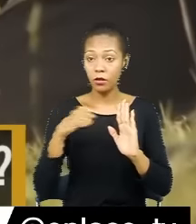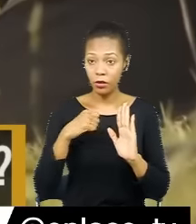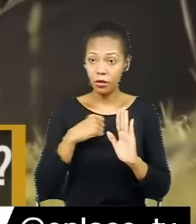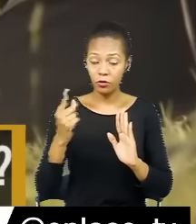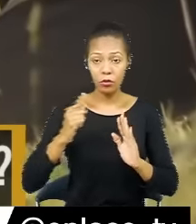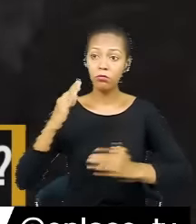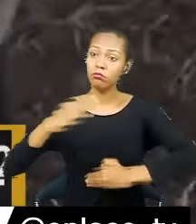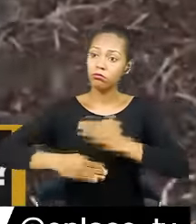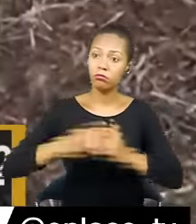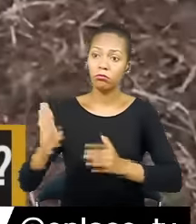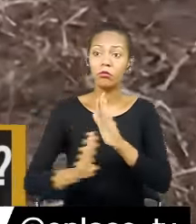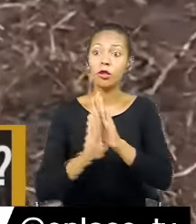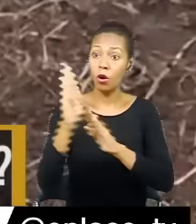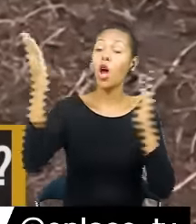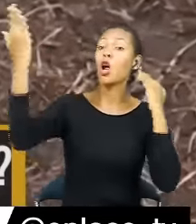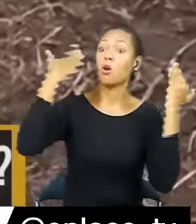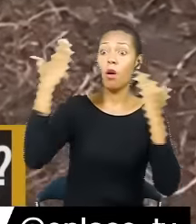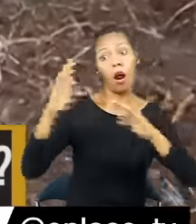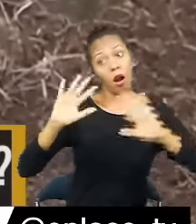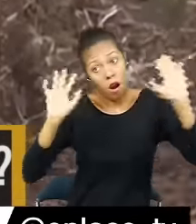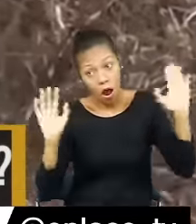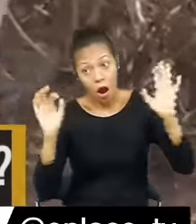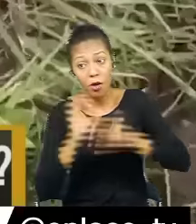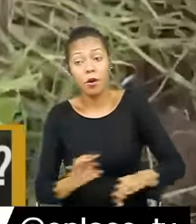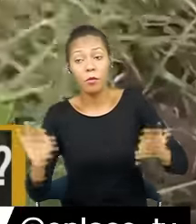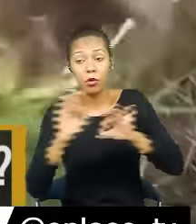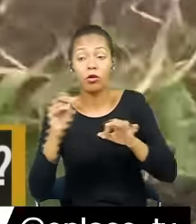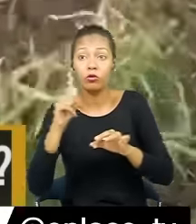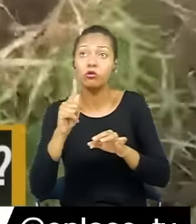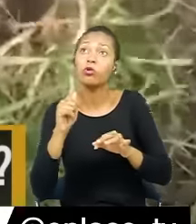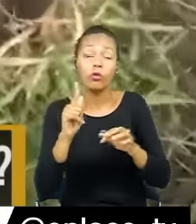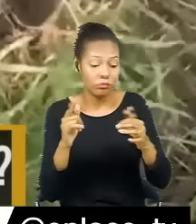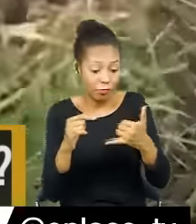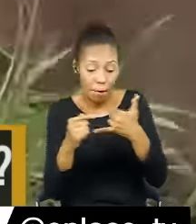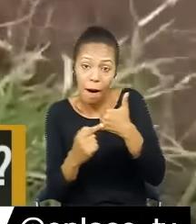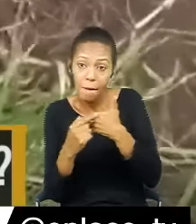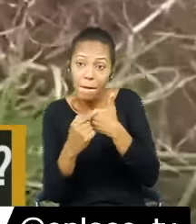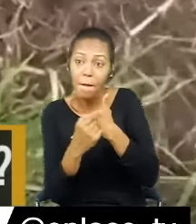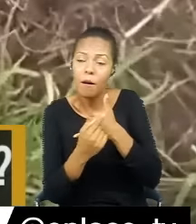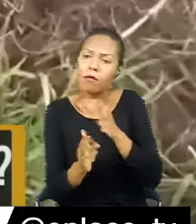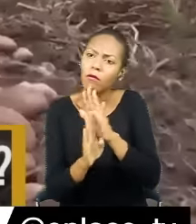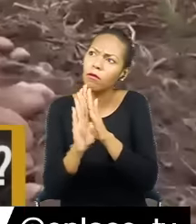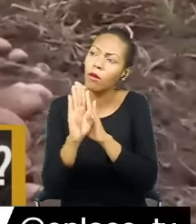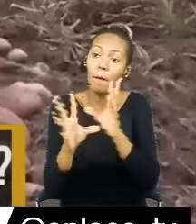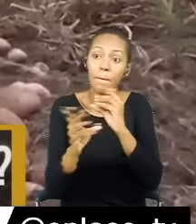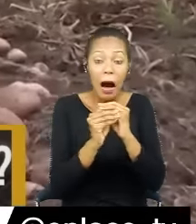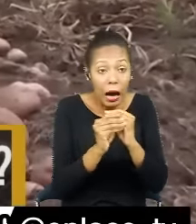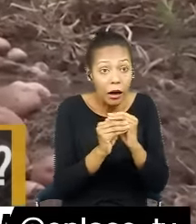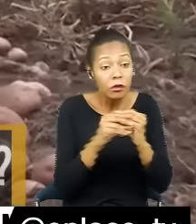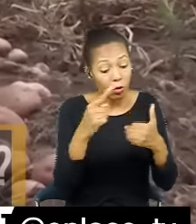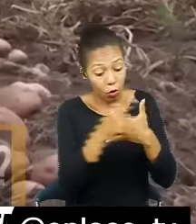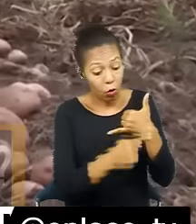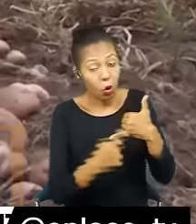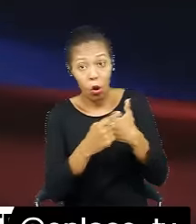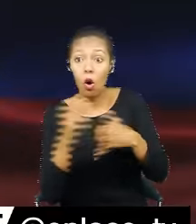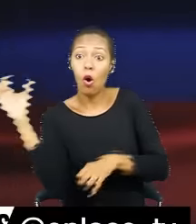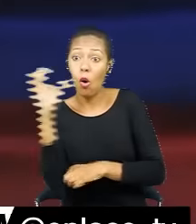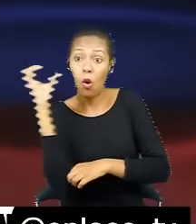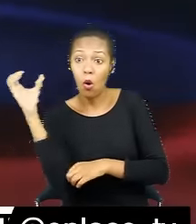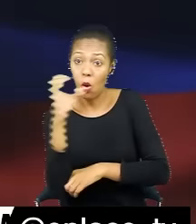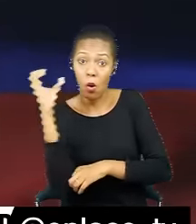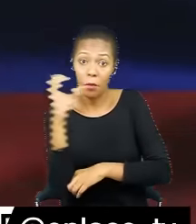es determinante para impulsar la integración de las regiones y para el desarrollo social y económico equitativo de Colombia en el